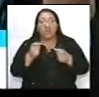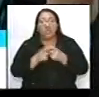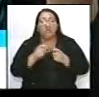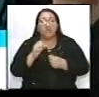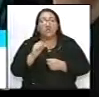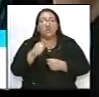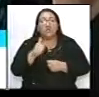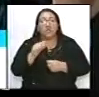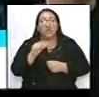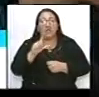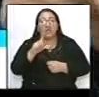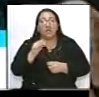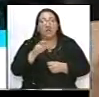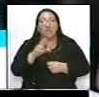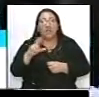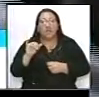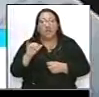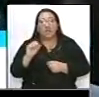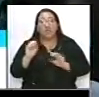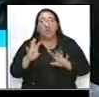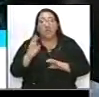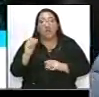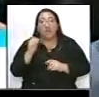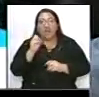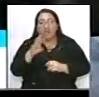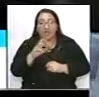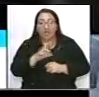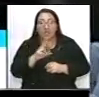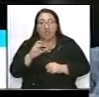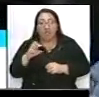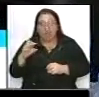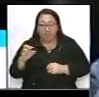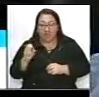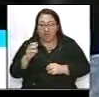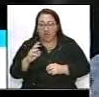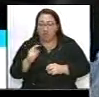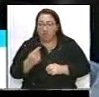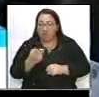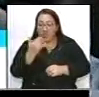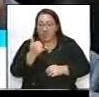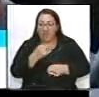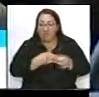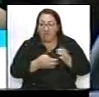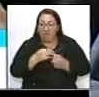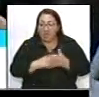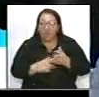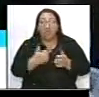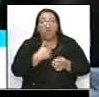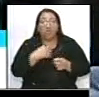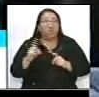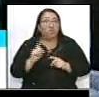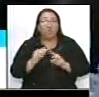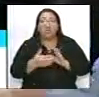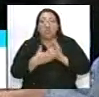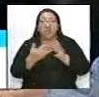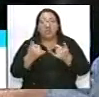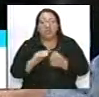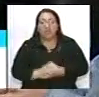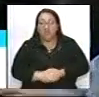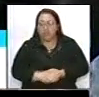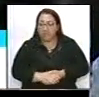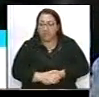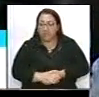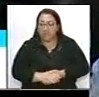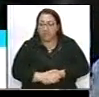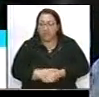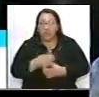Salaverry. El 9 de abril señala en RPP, lo primero que hay que precisar es que yo no presenté esos informes, ni